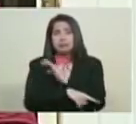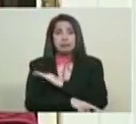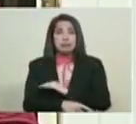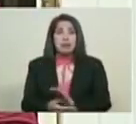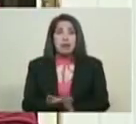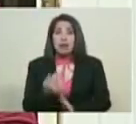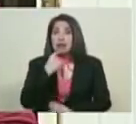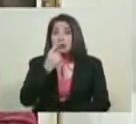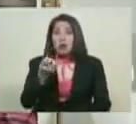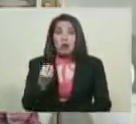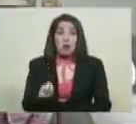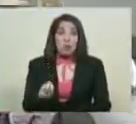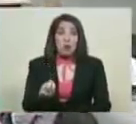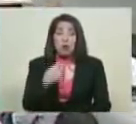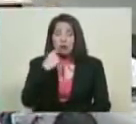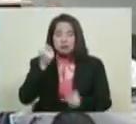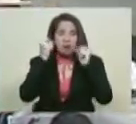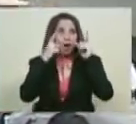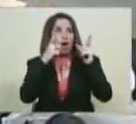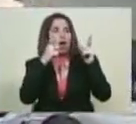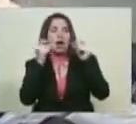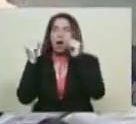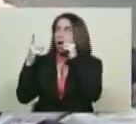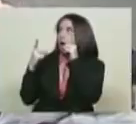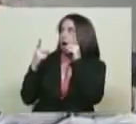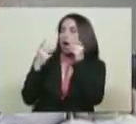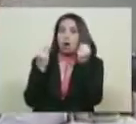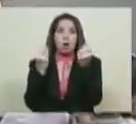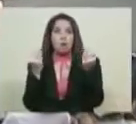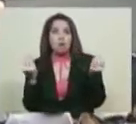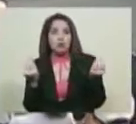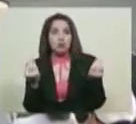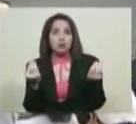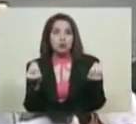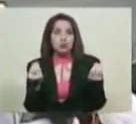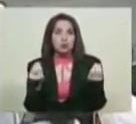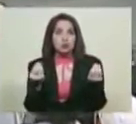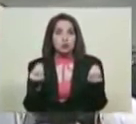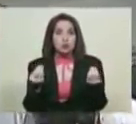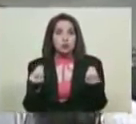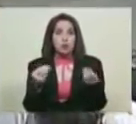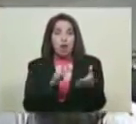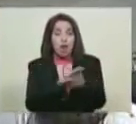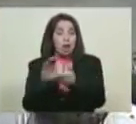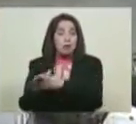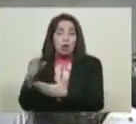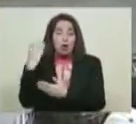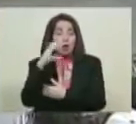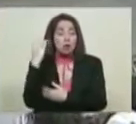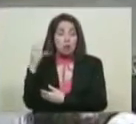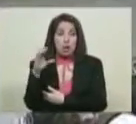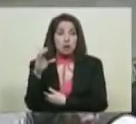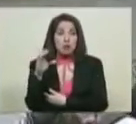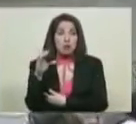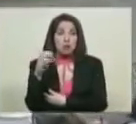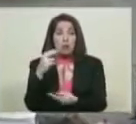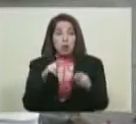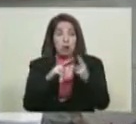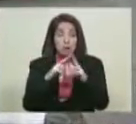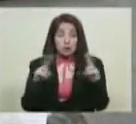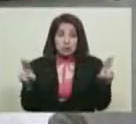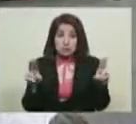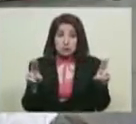Decía que a él lo sorprendía mucho, compatriotas de la Asociación Colombiana por la Paz